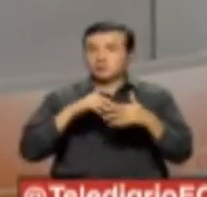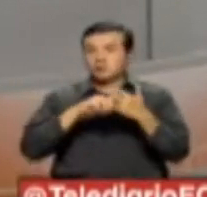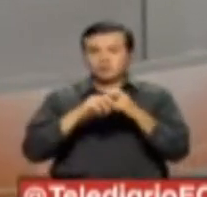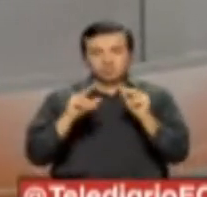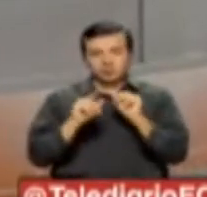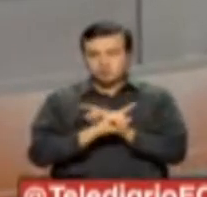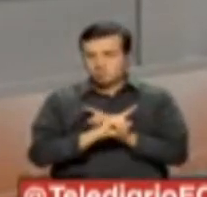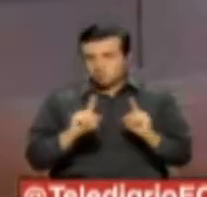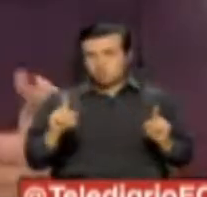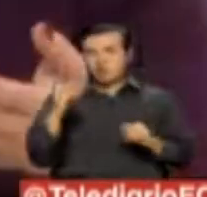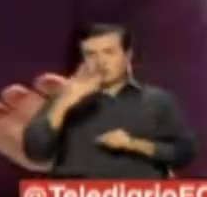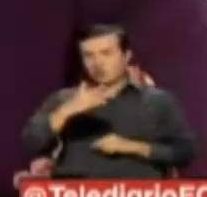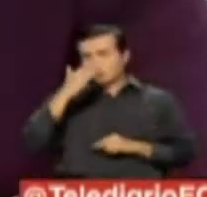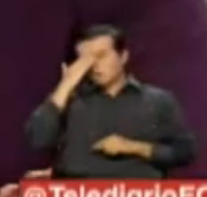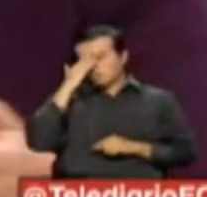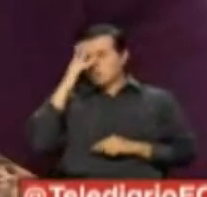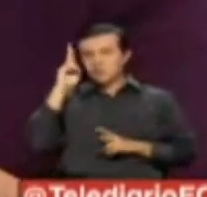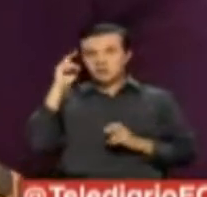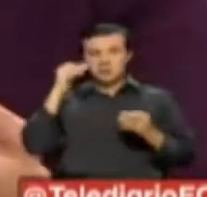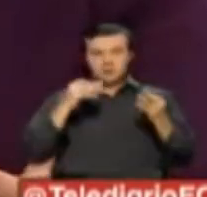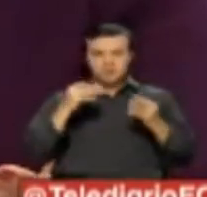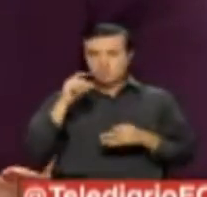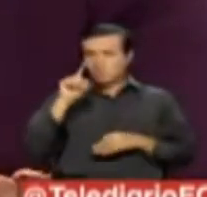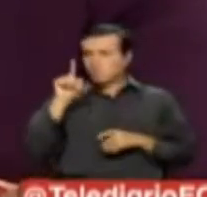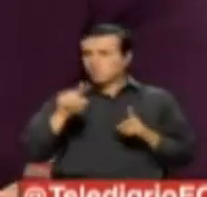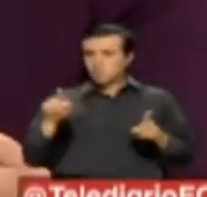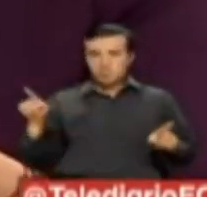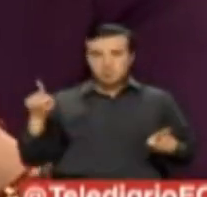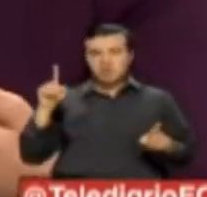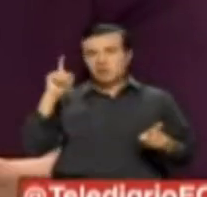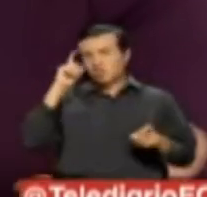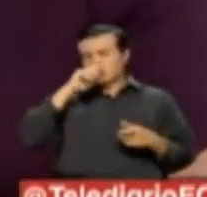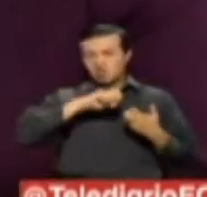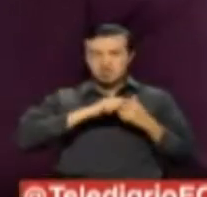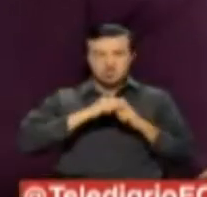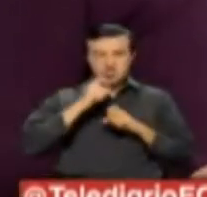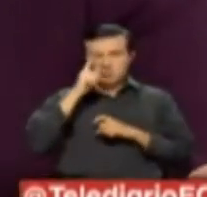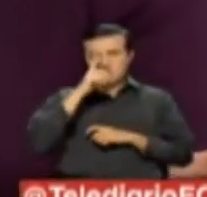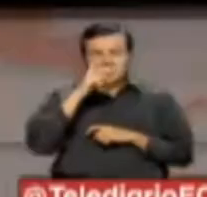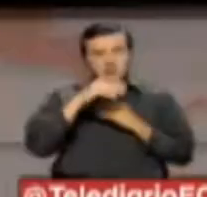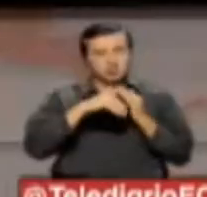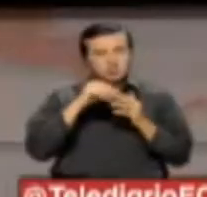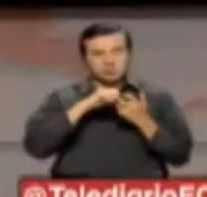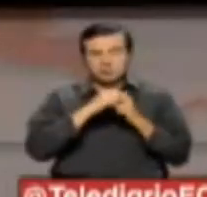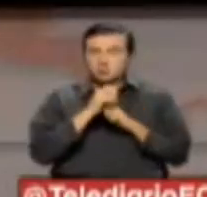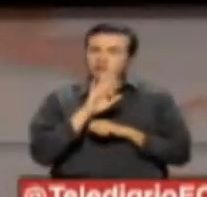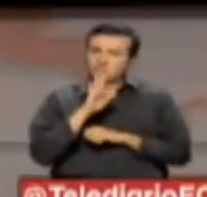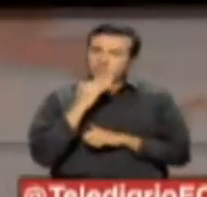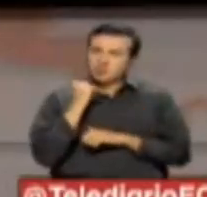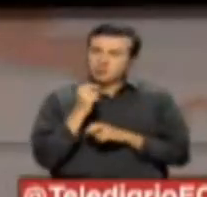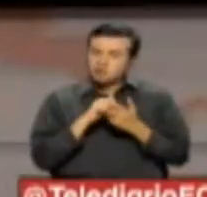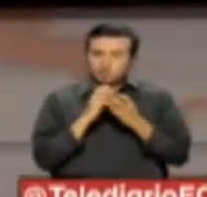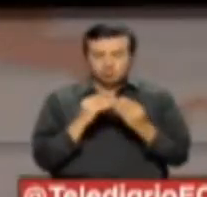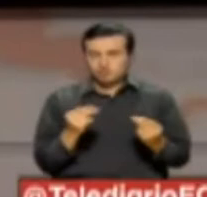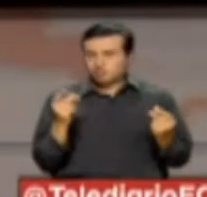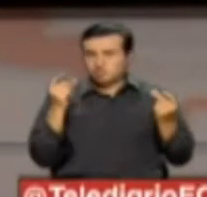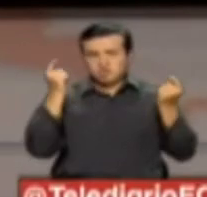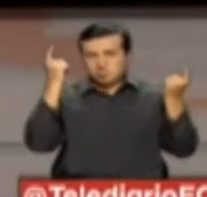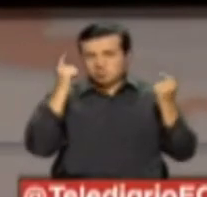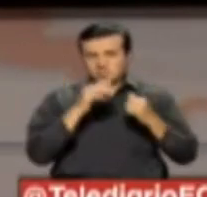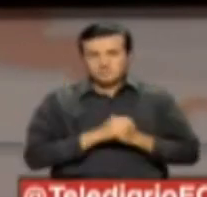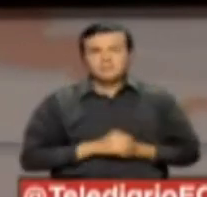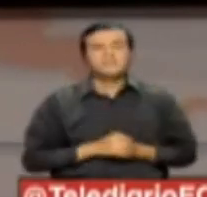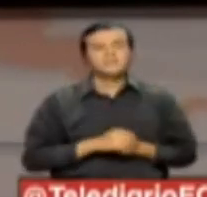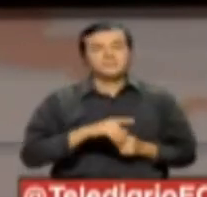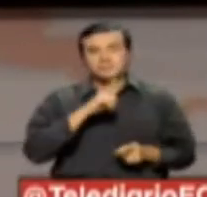futuros que como ya se ha dado temas judiciales que son engorrosos y nos trae un dolor de cabeza podemos tener una solución inmediata no así